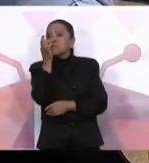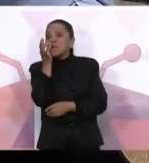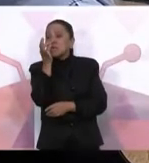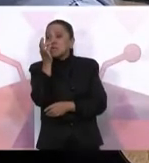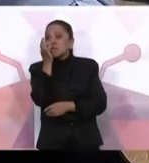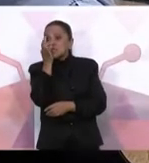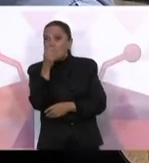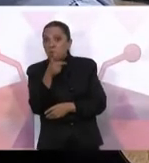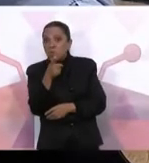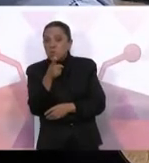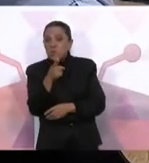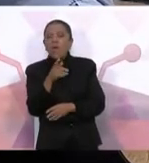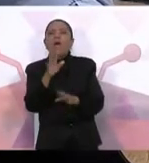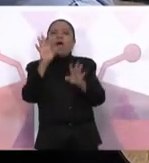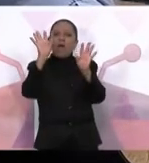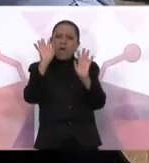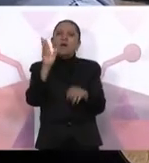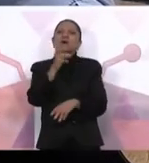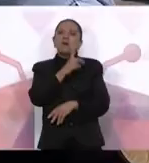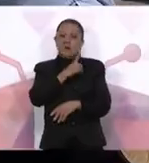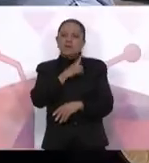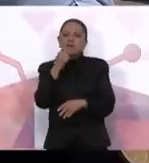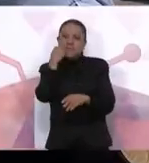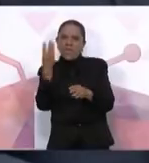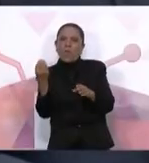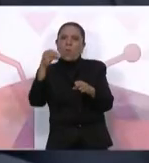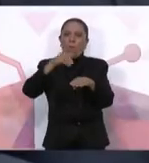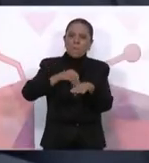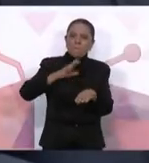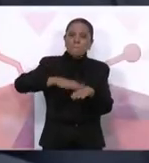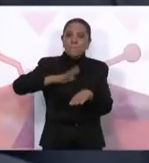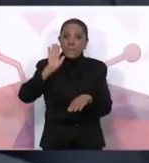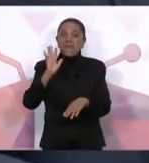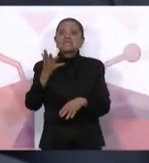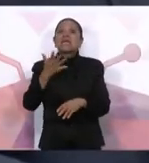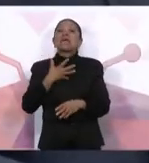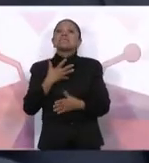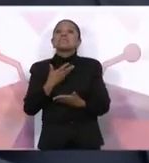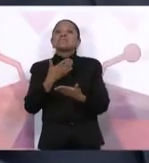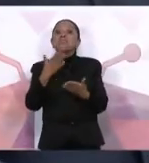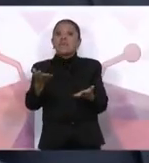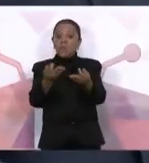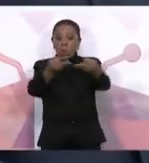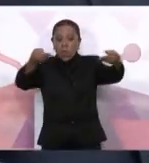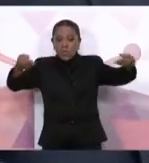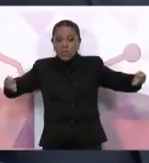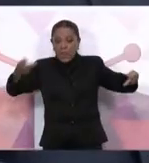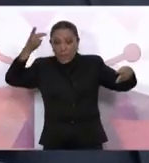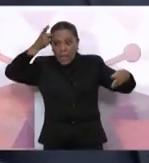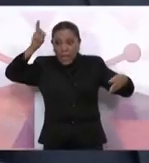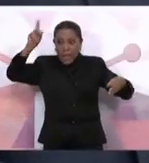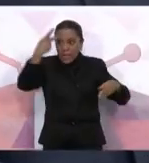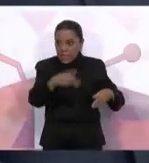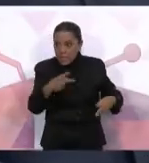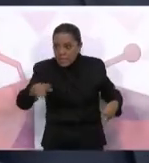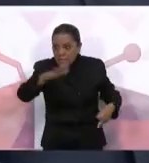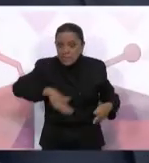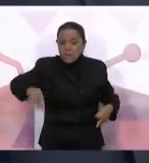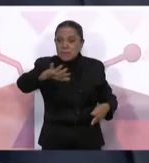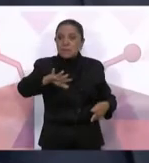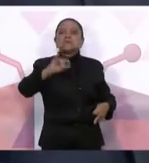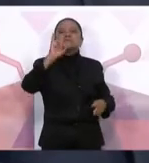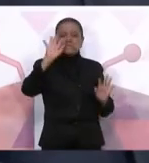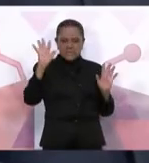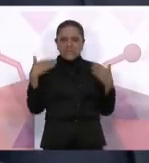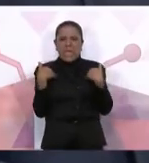solo solo agregar algo hay además que tenemos territorio propio yo entiendo que la cuenca hidrológica no